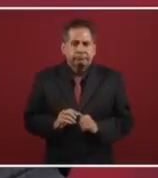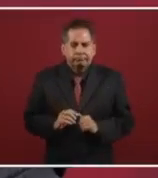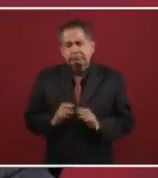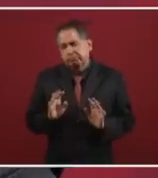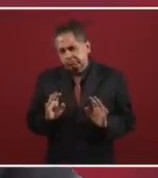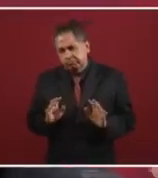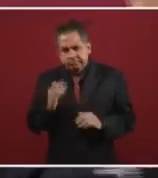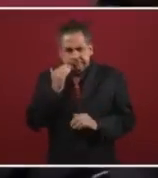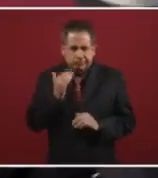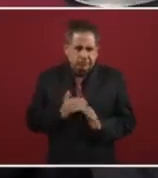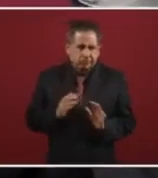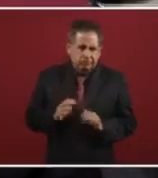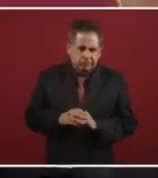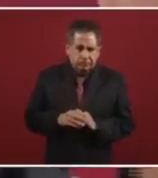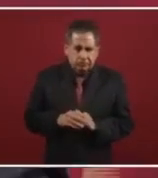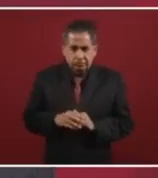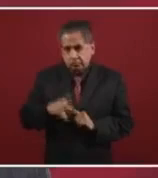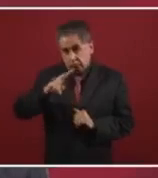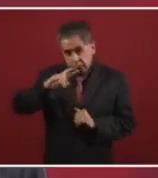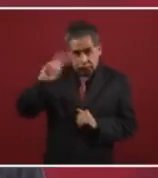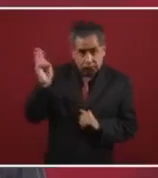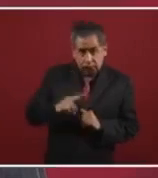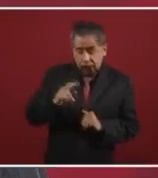Estábamos muy lejos